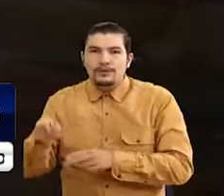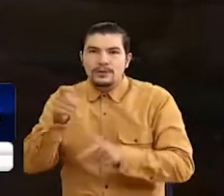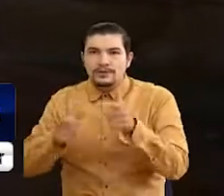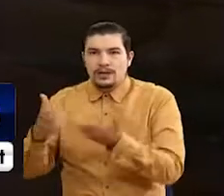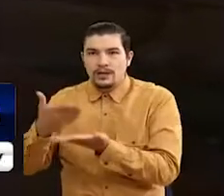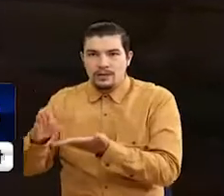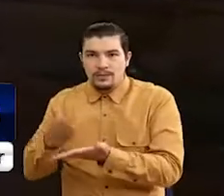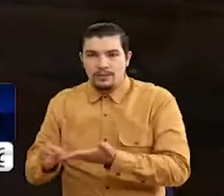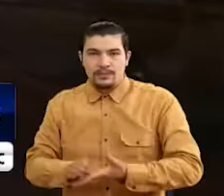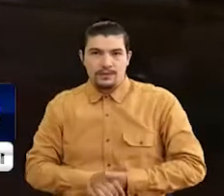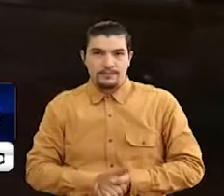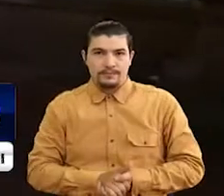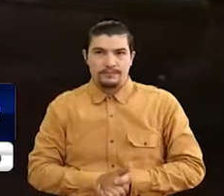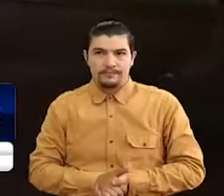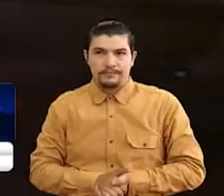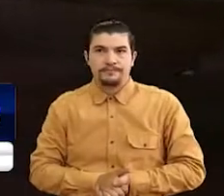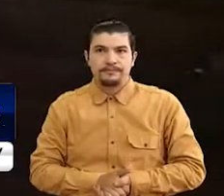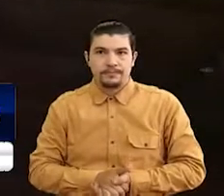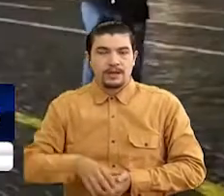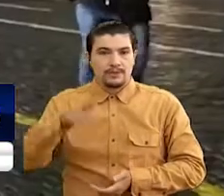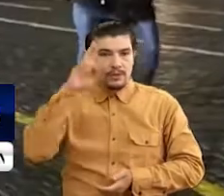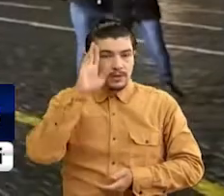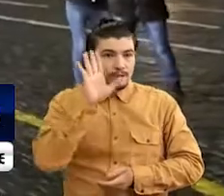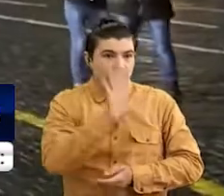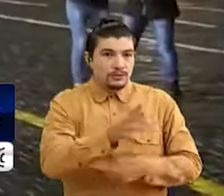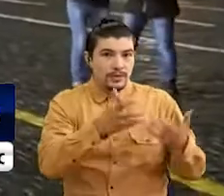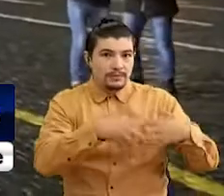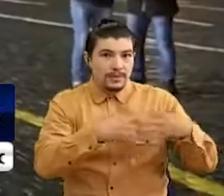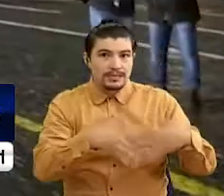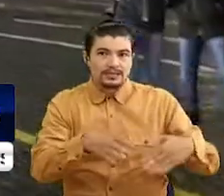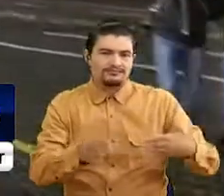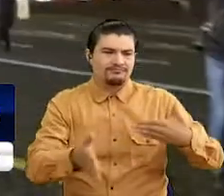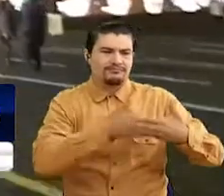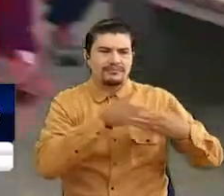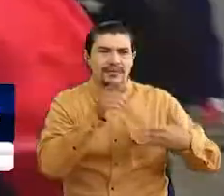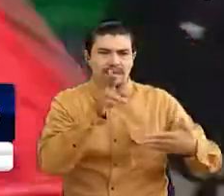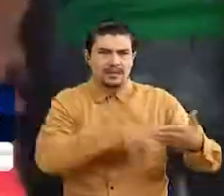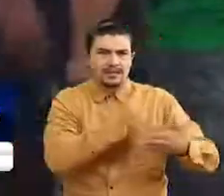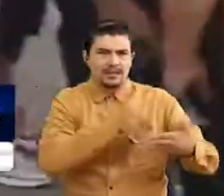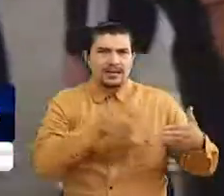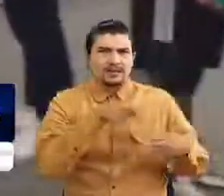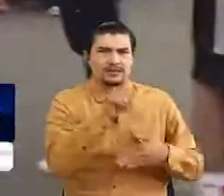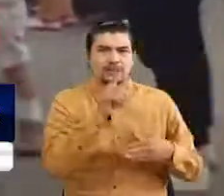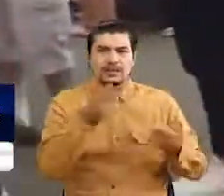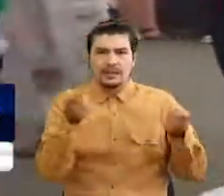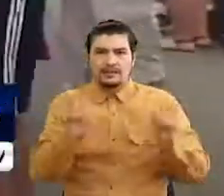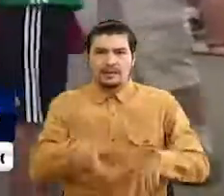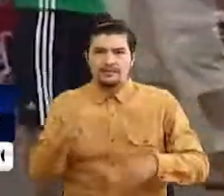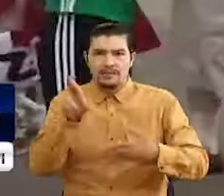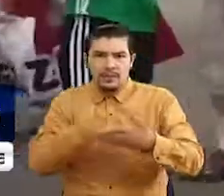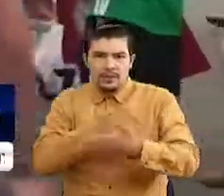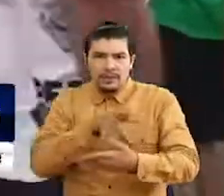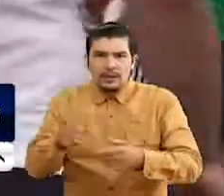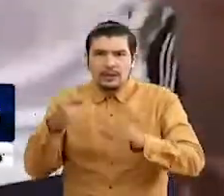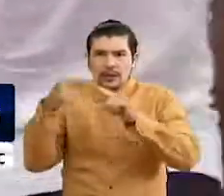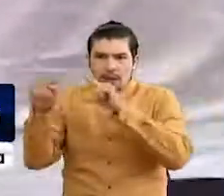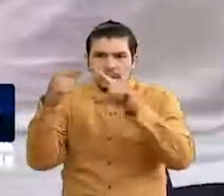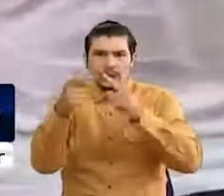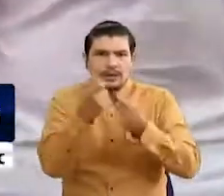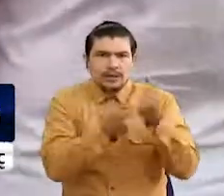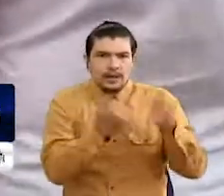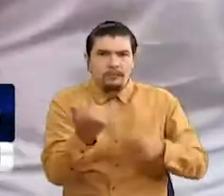decretar medidas cautelares administrativas como el bloqueo de las cuentas bancarias y prohibición de realizar transacciones sobre los dineros